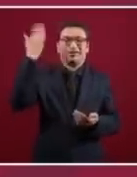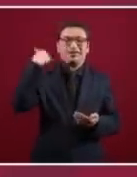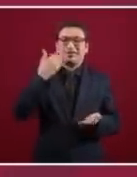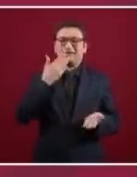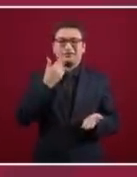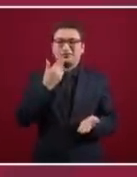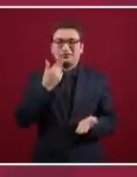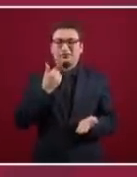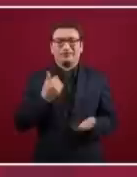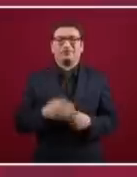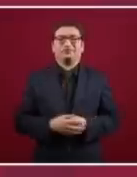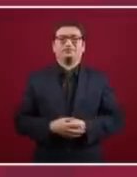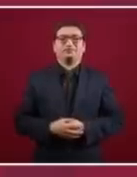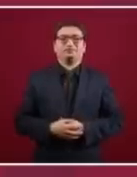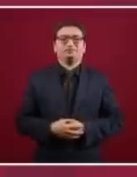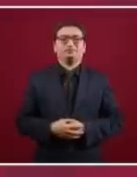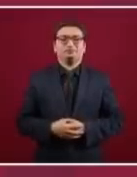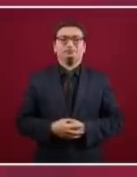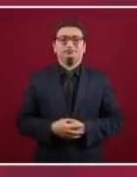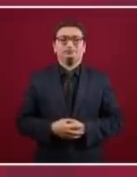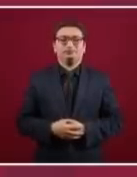estos asuntos